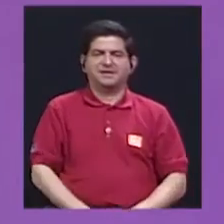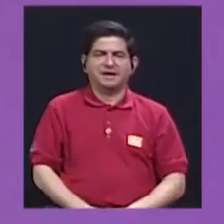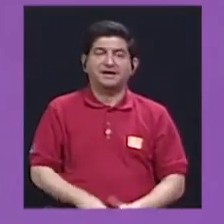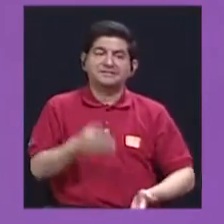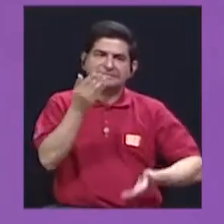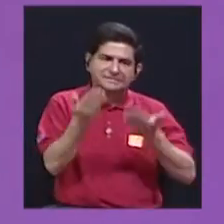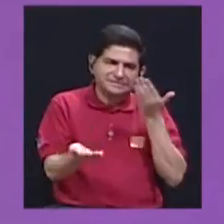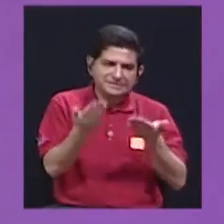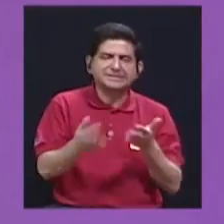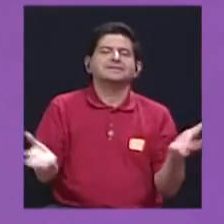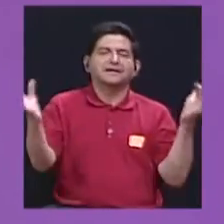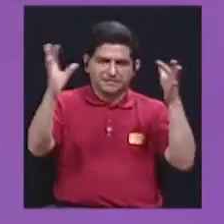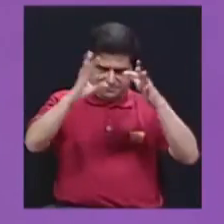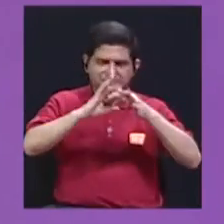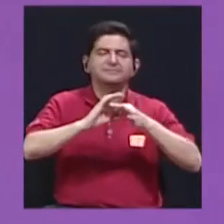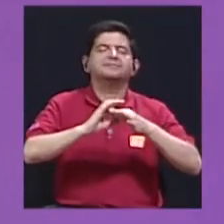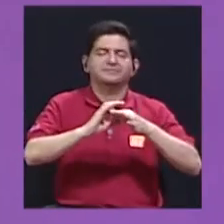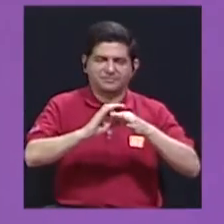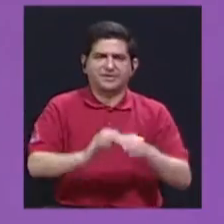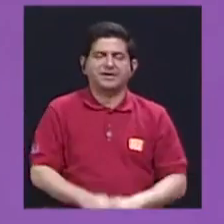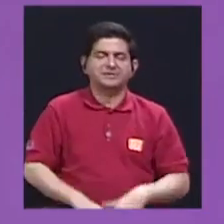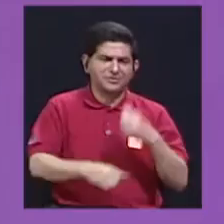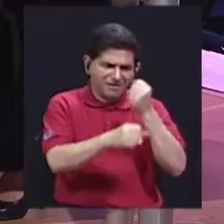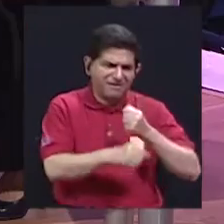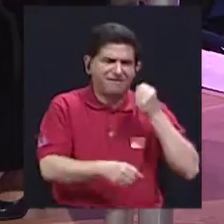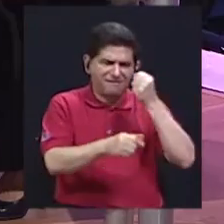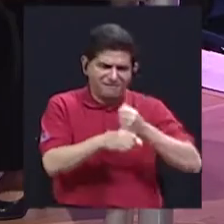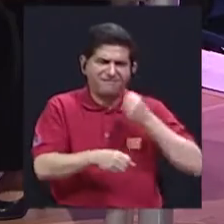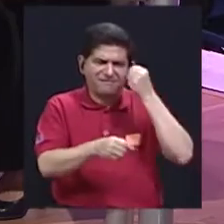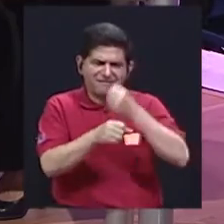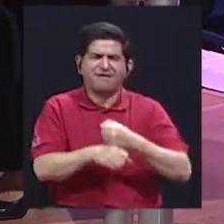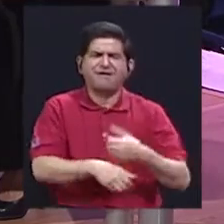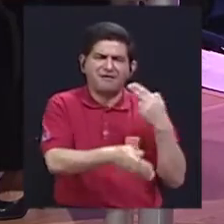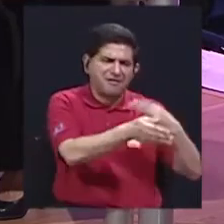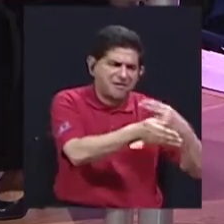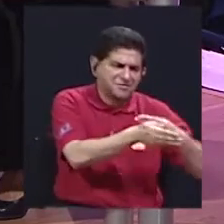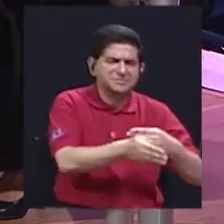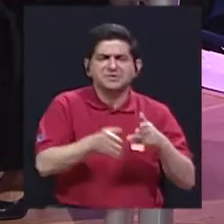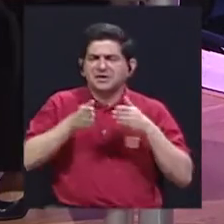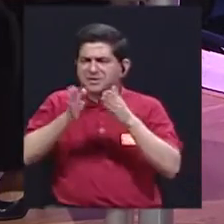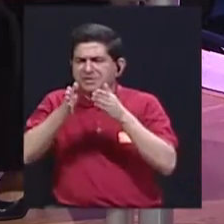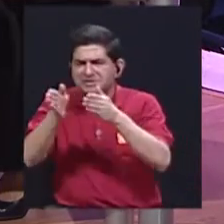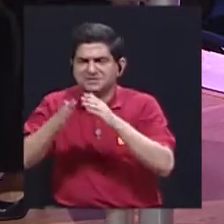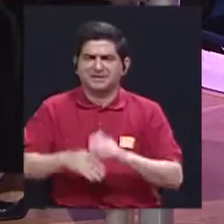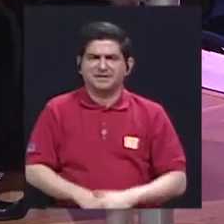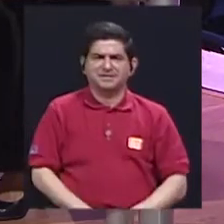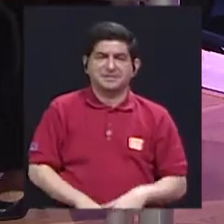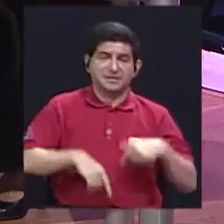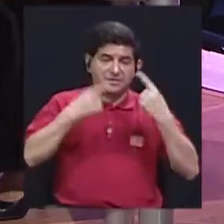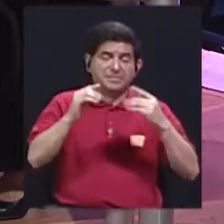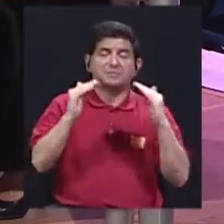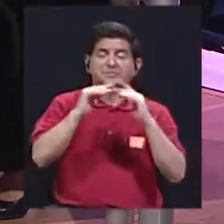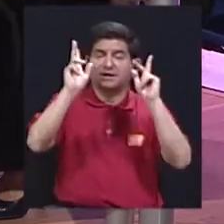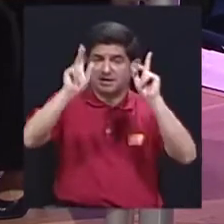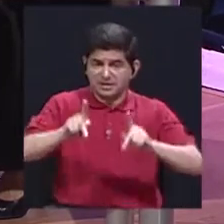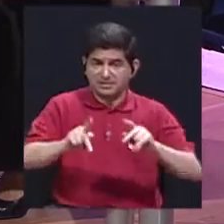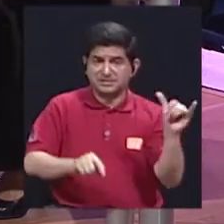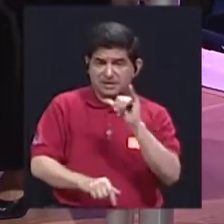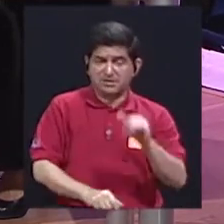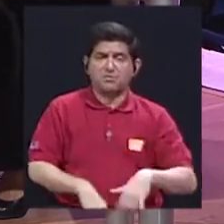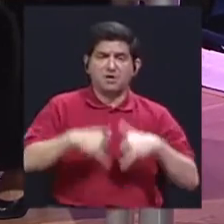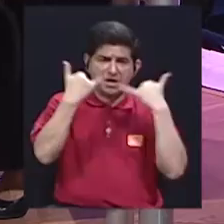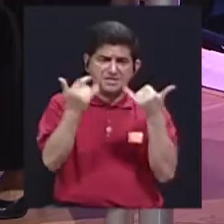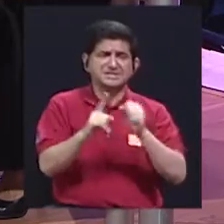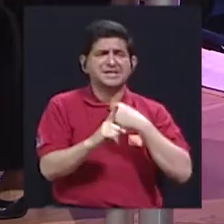más bien relacionado con estar trabajando más bien en los hospitales la calle vamos a casa de la paciente también ya